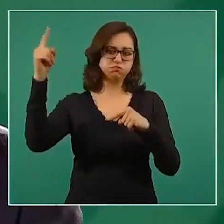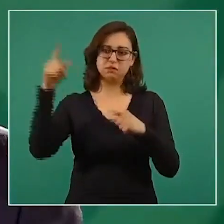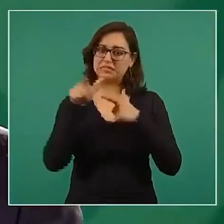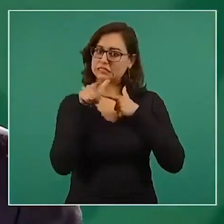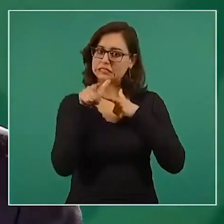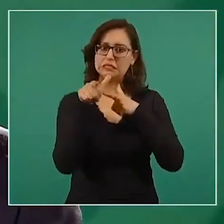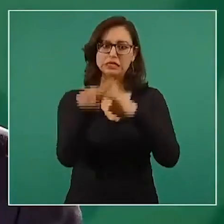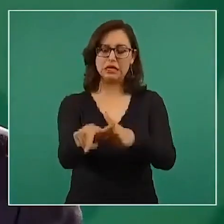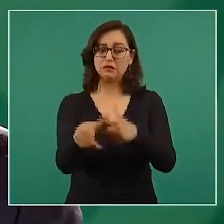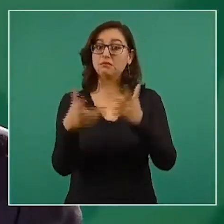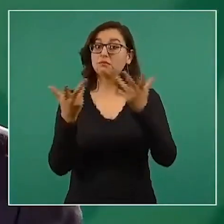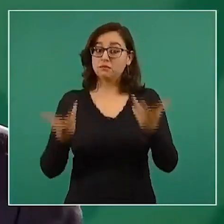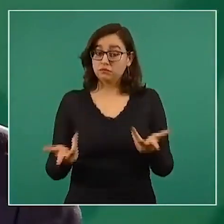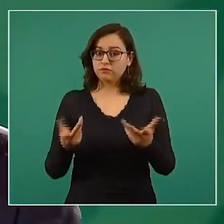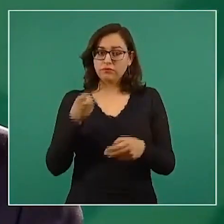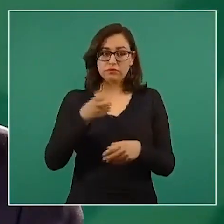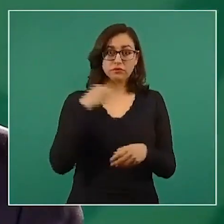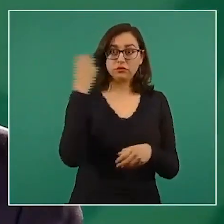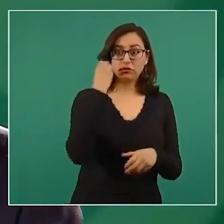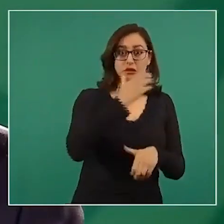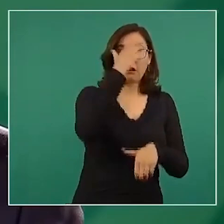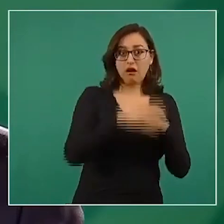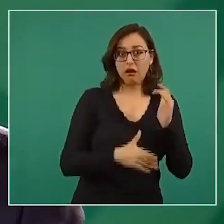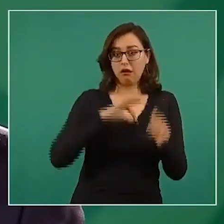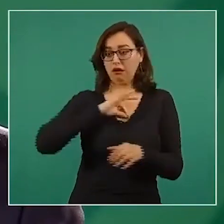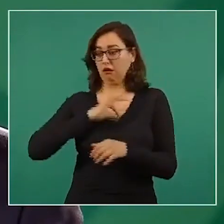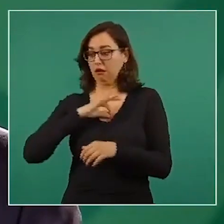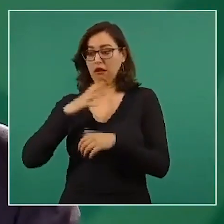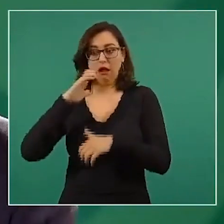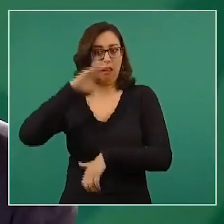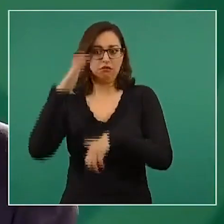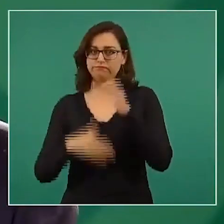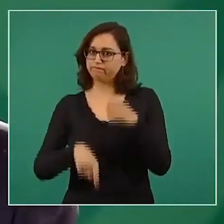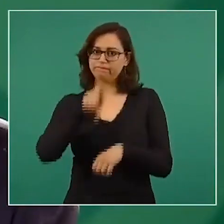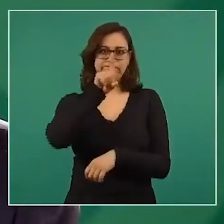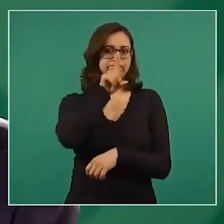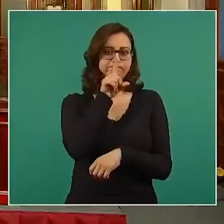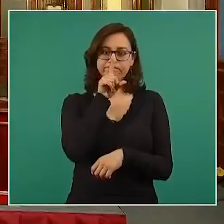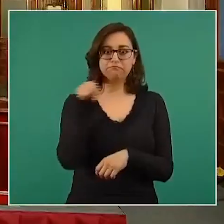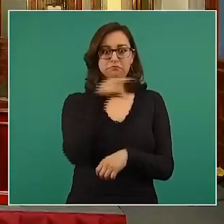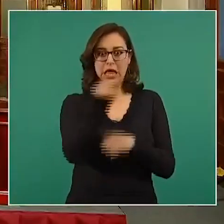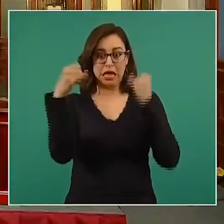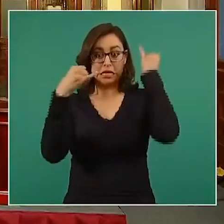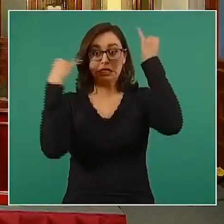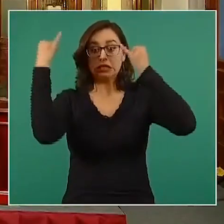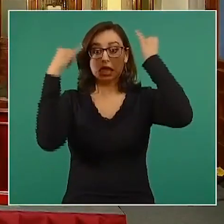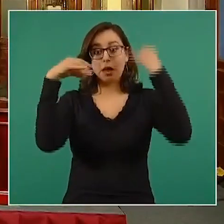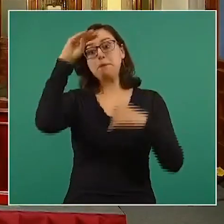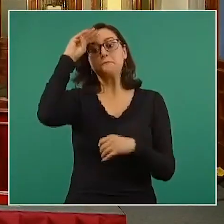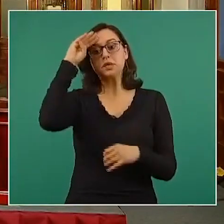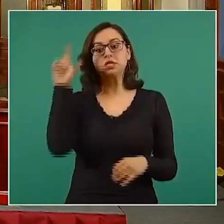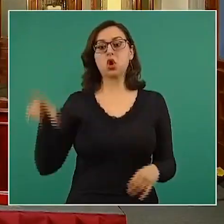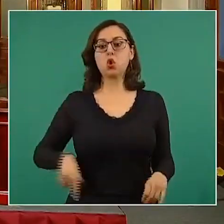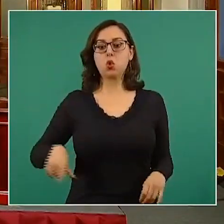no debe haber confusión al respecto y no debe haber especulación para suponer que el mensaje del Gobierno de México